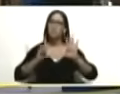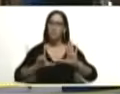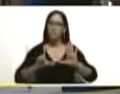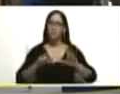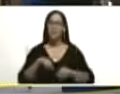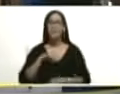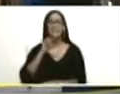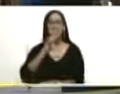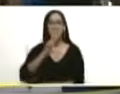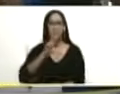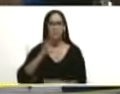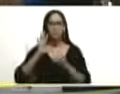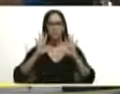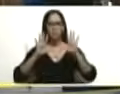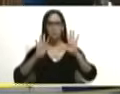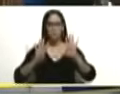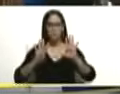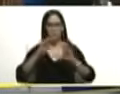319 años.